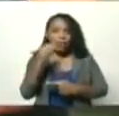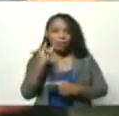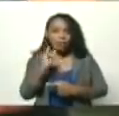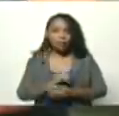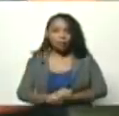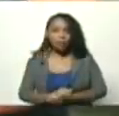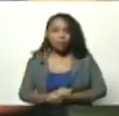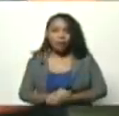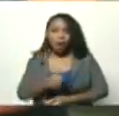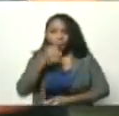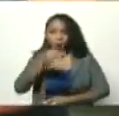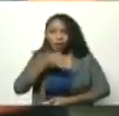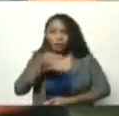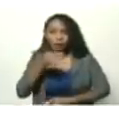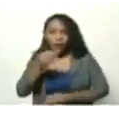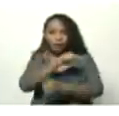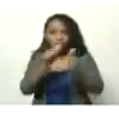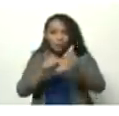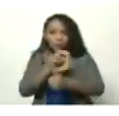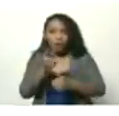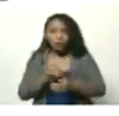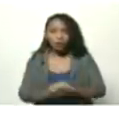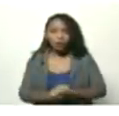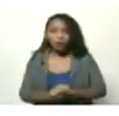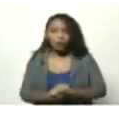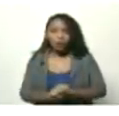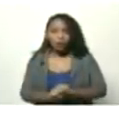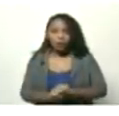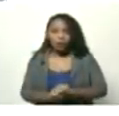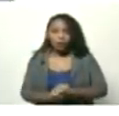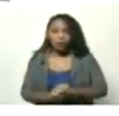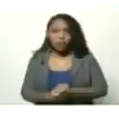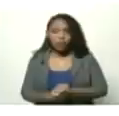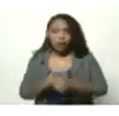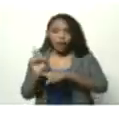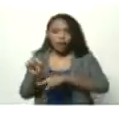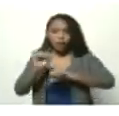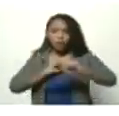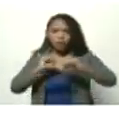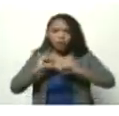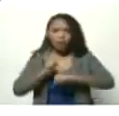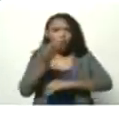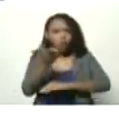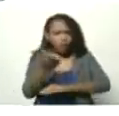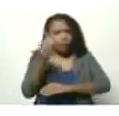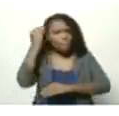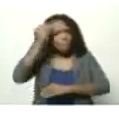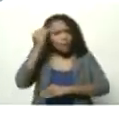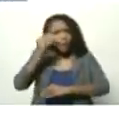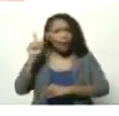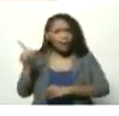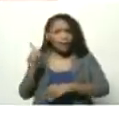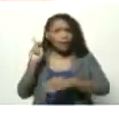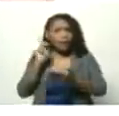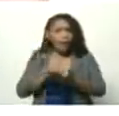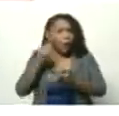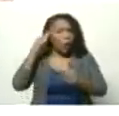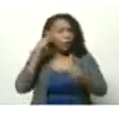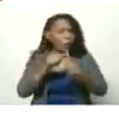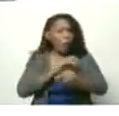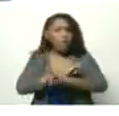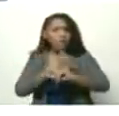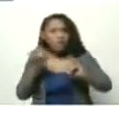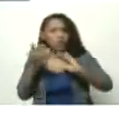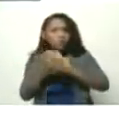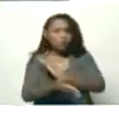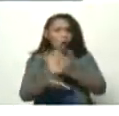Muy buenas tardes, viceministro. Con estas acciones, ¿ustedes consideran que llegaron a un objetivo final?